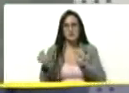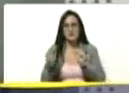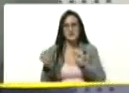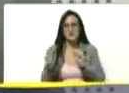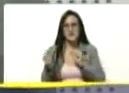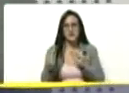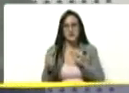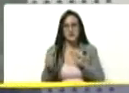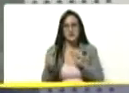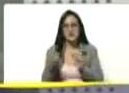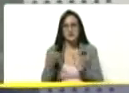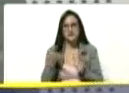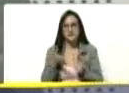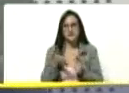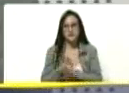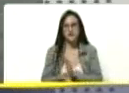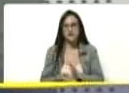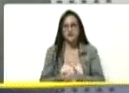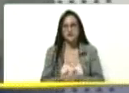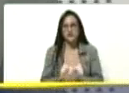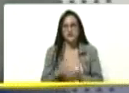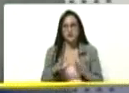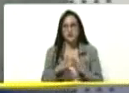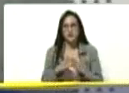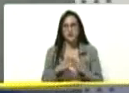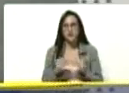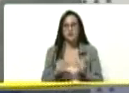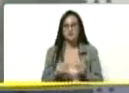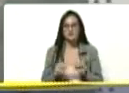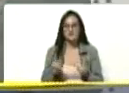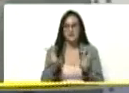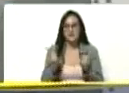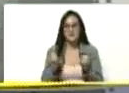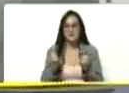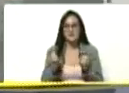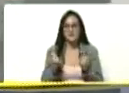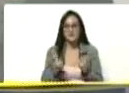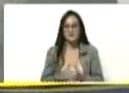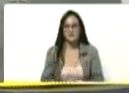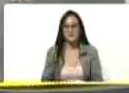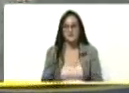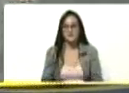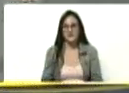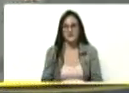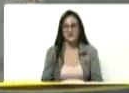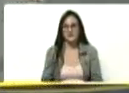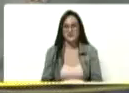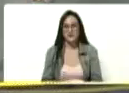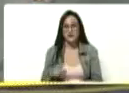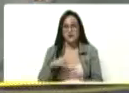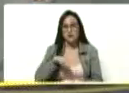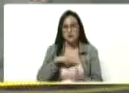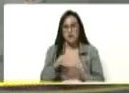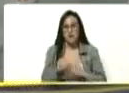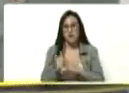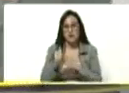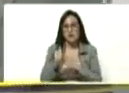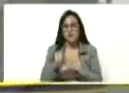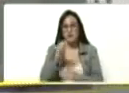this matter sobre with este all willing parties. Con todas las partes interesadas. As leaders, como líderes, these